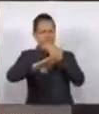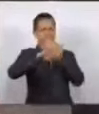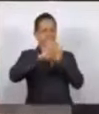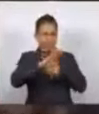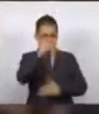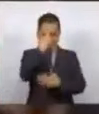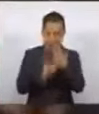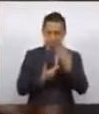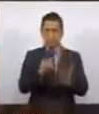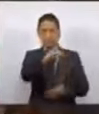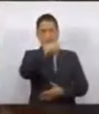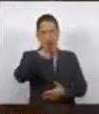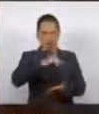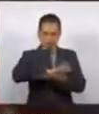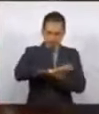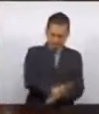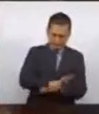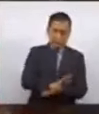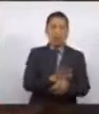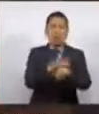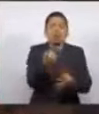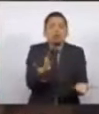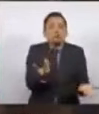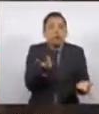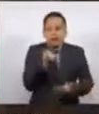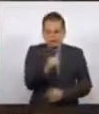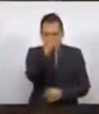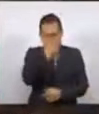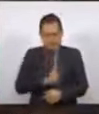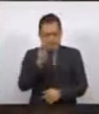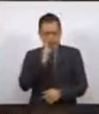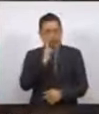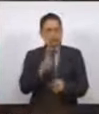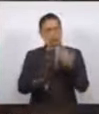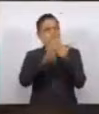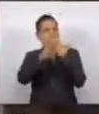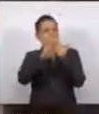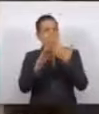el simple hecho de ser mujeres. Hasta el día